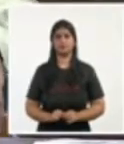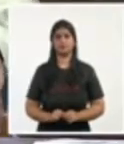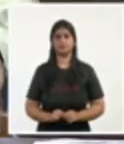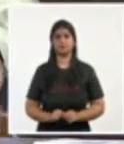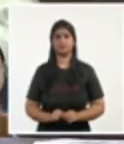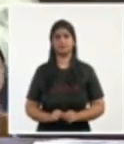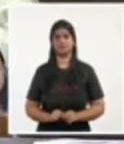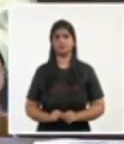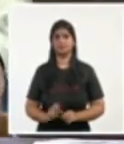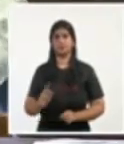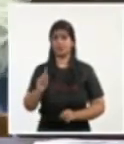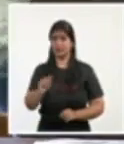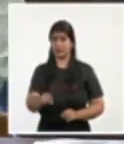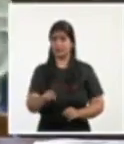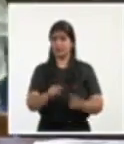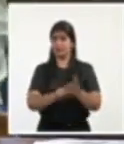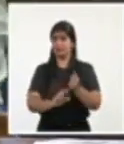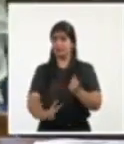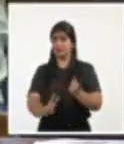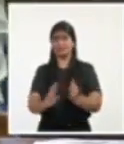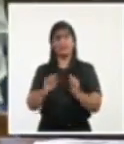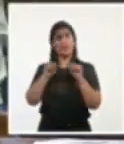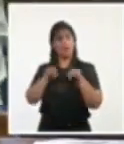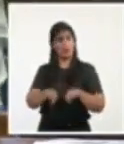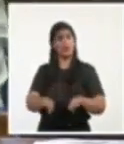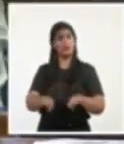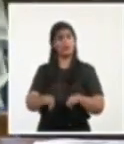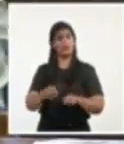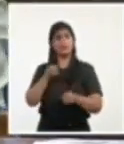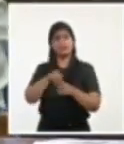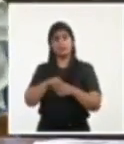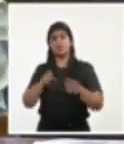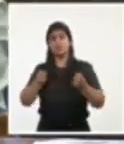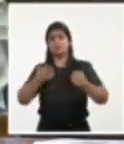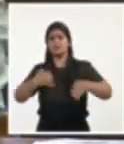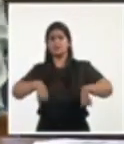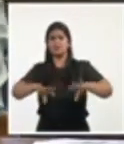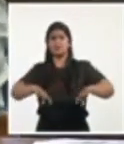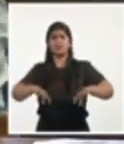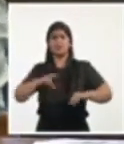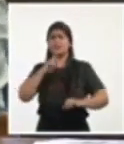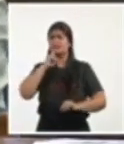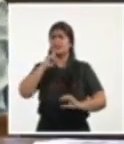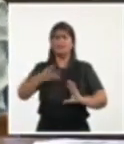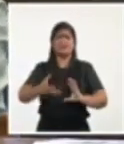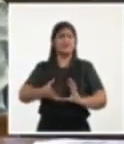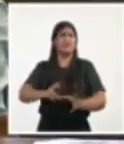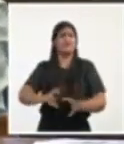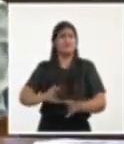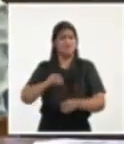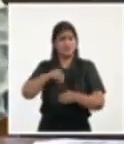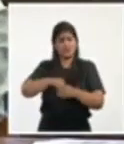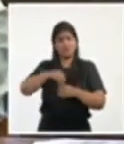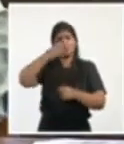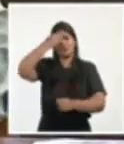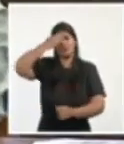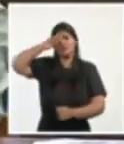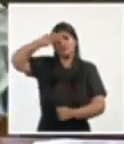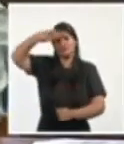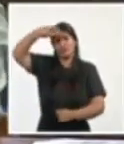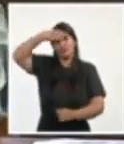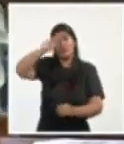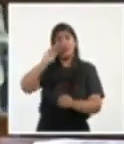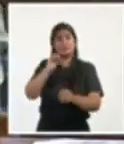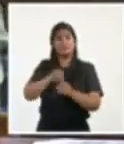Esta es una provincia que hoy presenta la situación más compleja del país por su tasa de incidencia. El promedio de